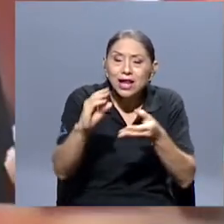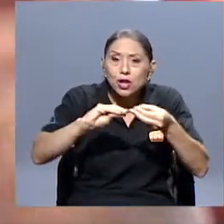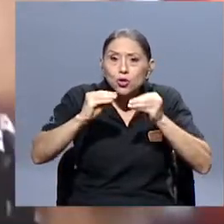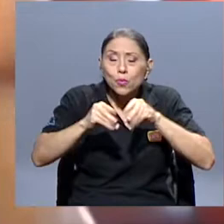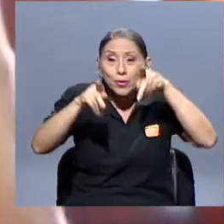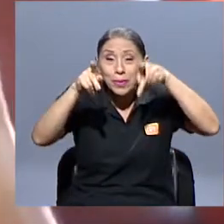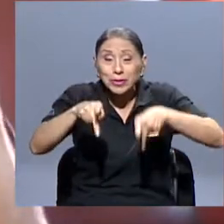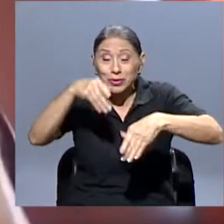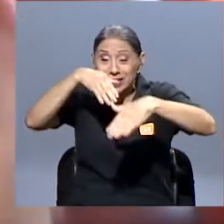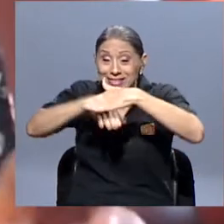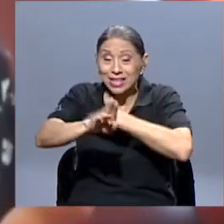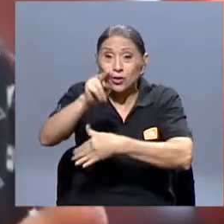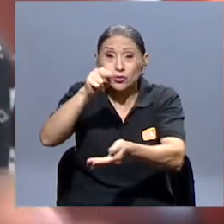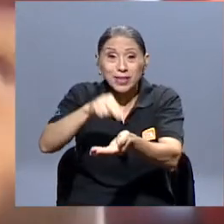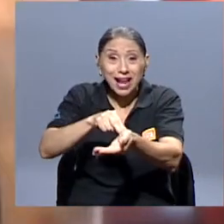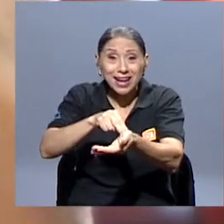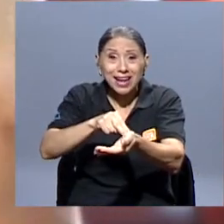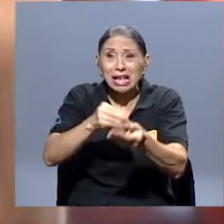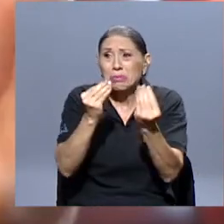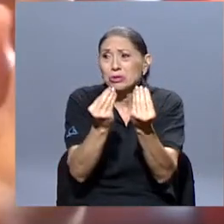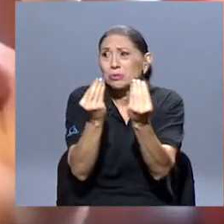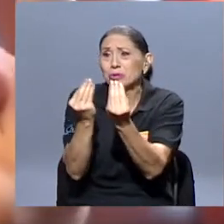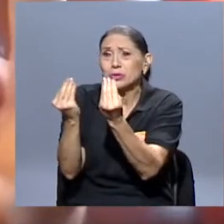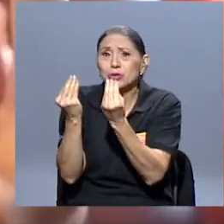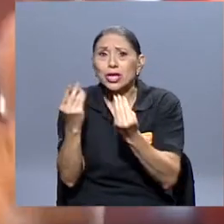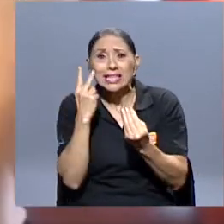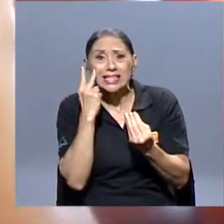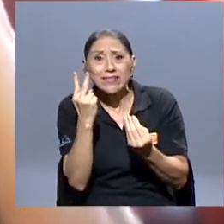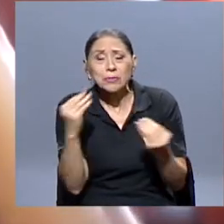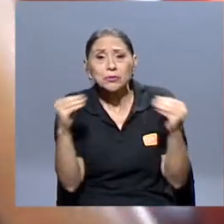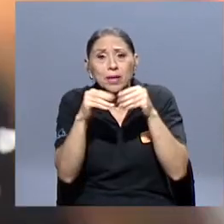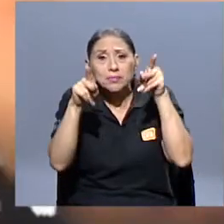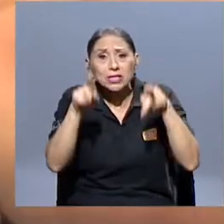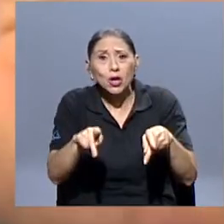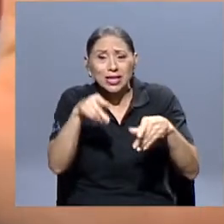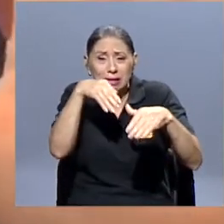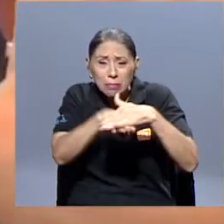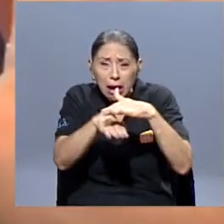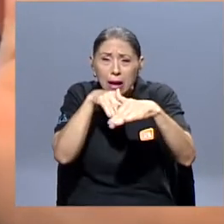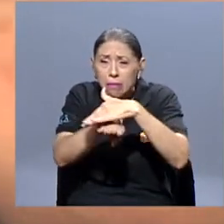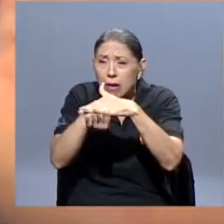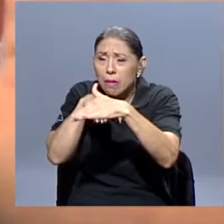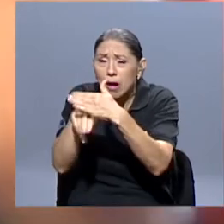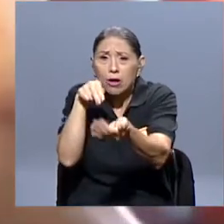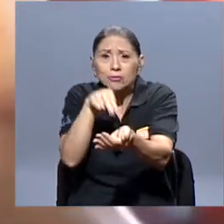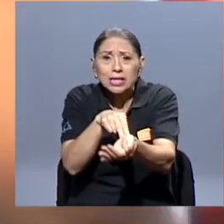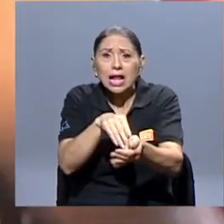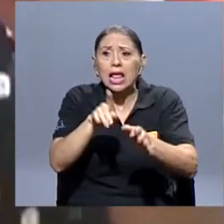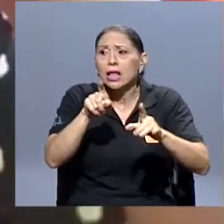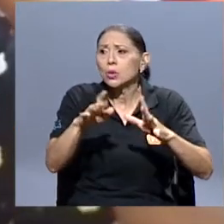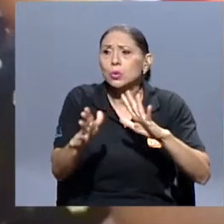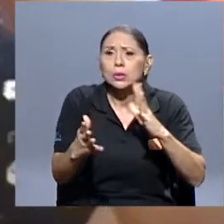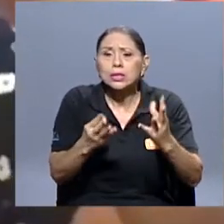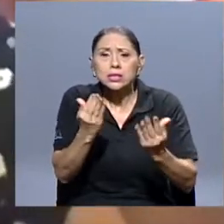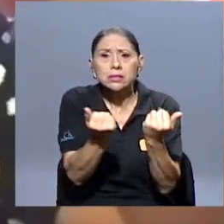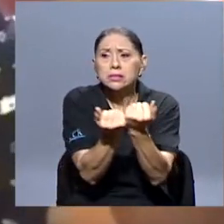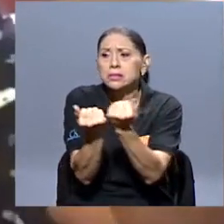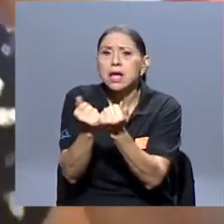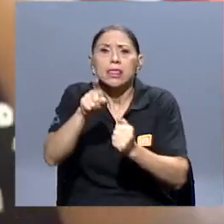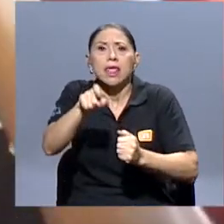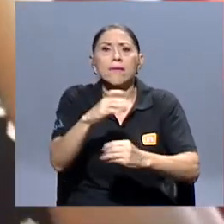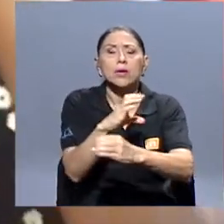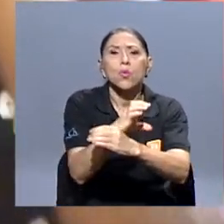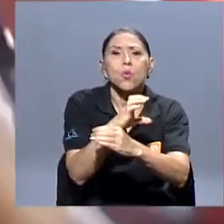hospitalizaciones crezcan. Cuando vemos indicios de que empieza a crecer hospitalizaciones, debemos inmediatamente poner medidas para